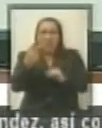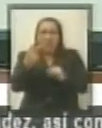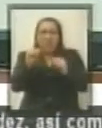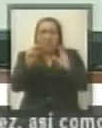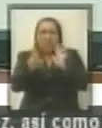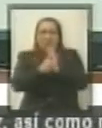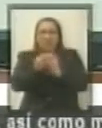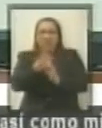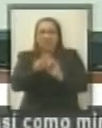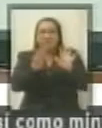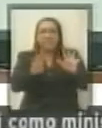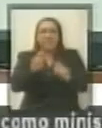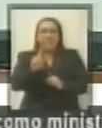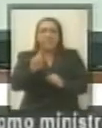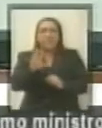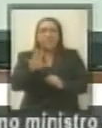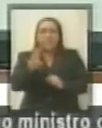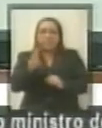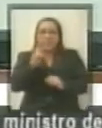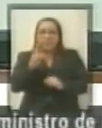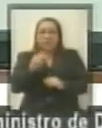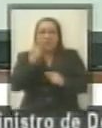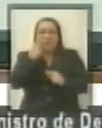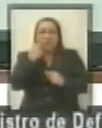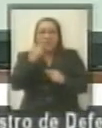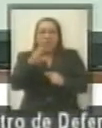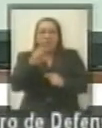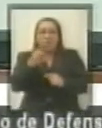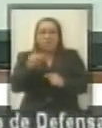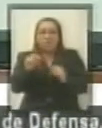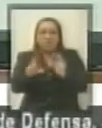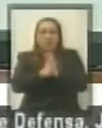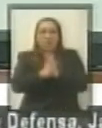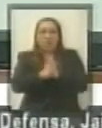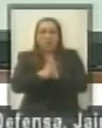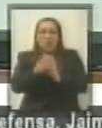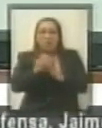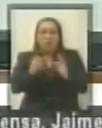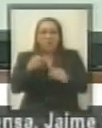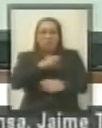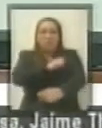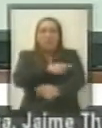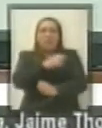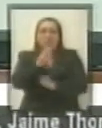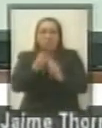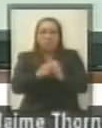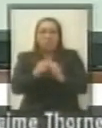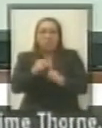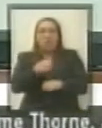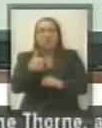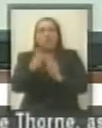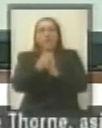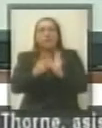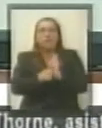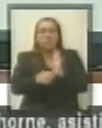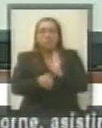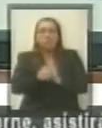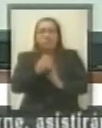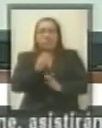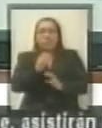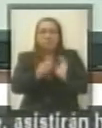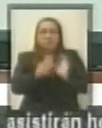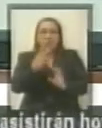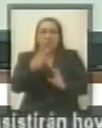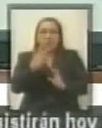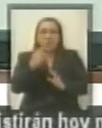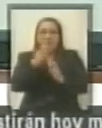la Ley 29.158, que es la conocida como LOPE, Ley Orgánica del Poder Ejecutivo, el Decreto Supremo 014-2008 PCM, que es